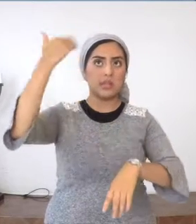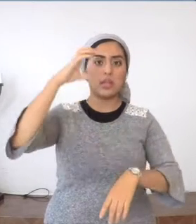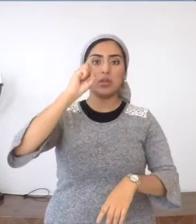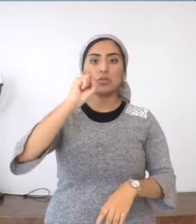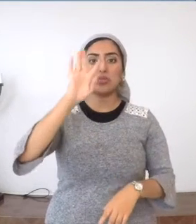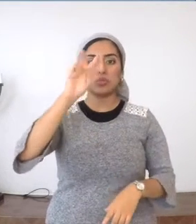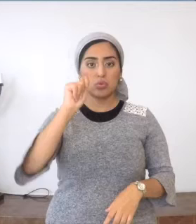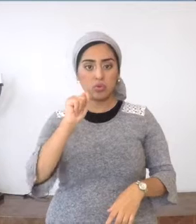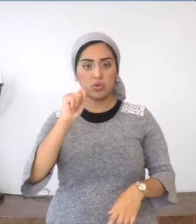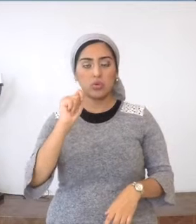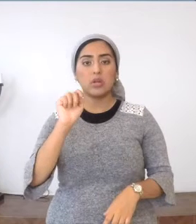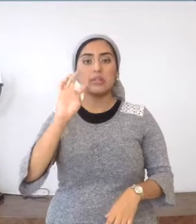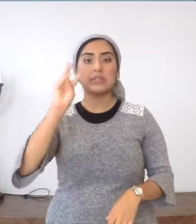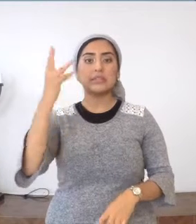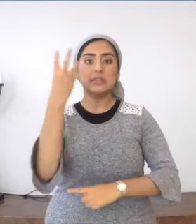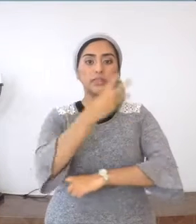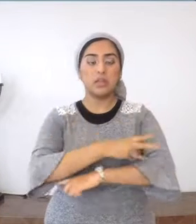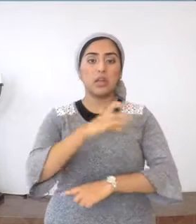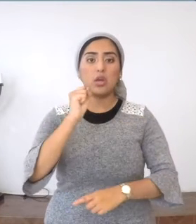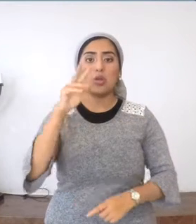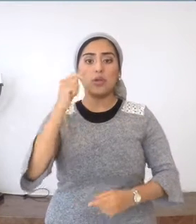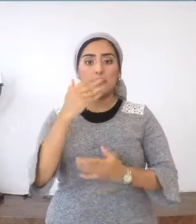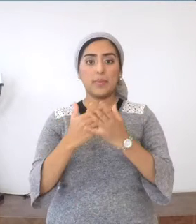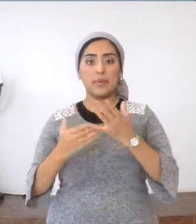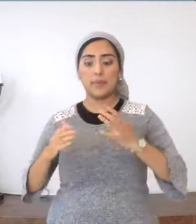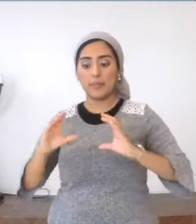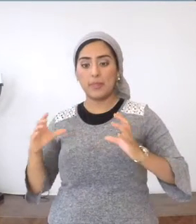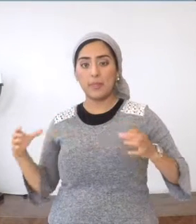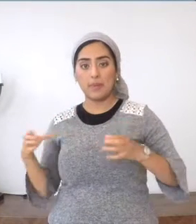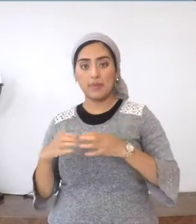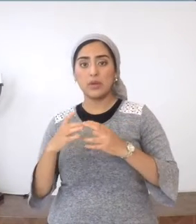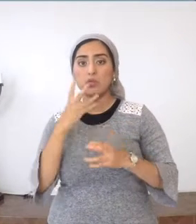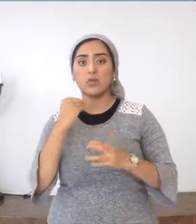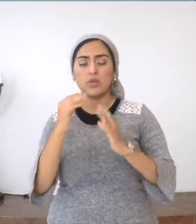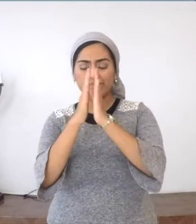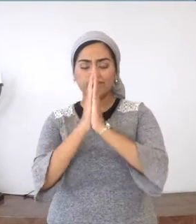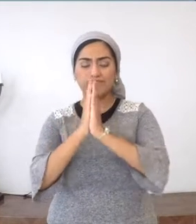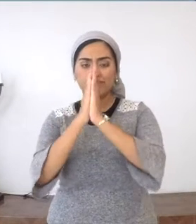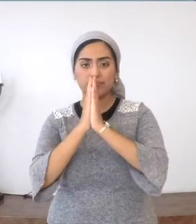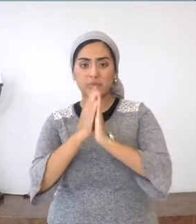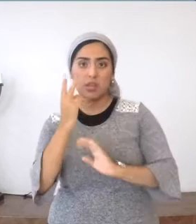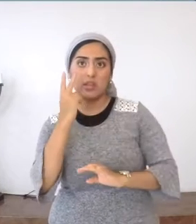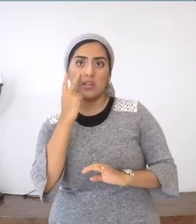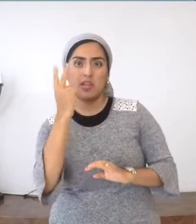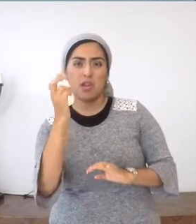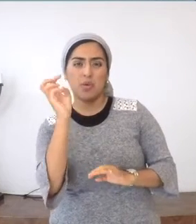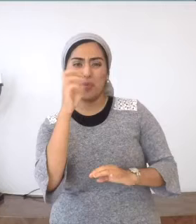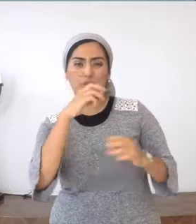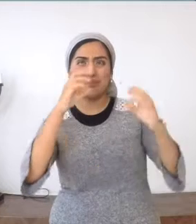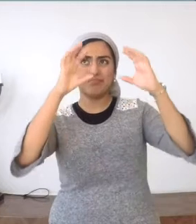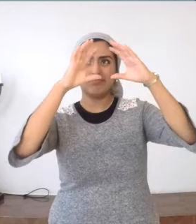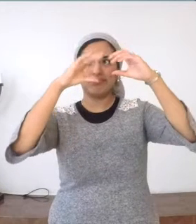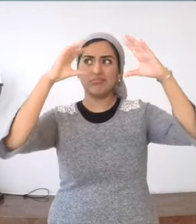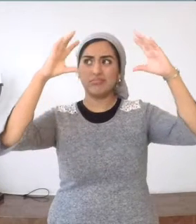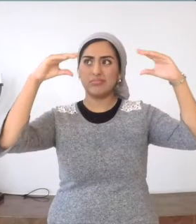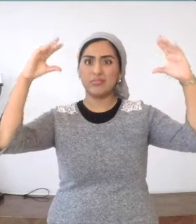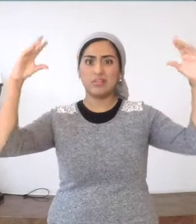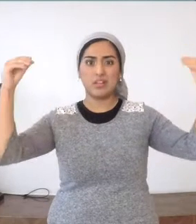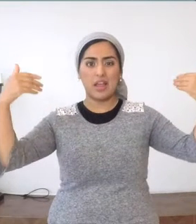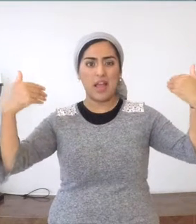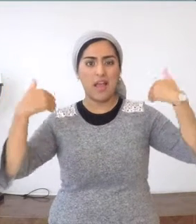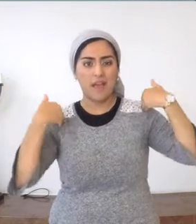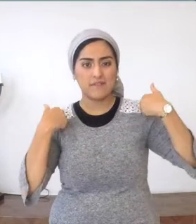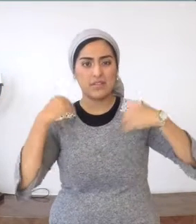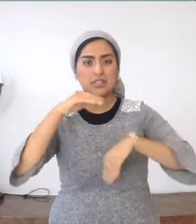Esto fue En el Sukkot pasado Y les digo En el sexto día De Sukkot Un grupo de judíos Que rezaban El monte de los olivos Fue